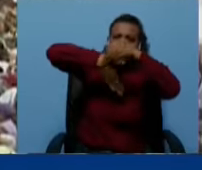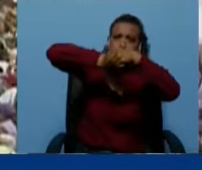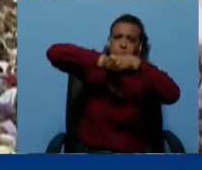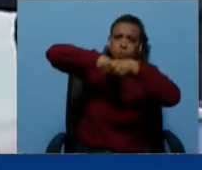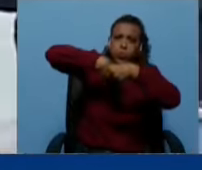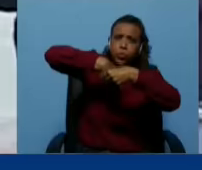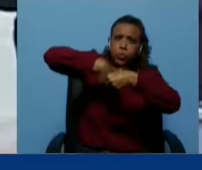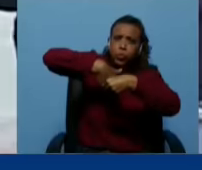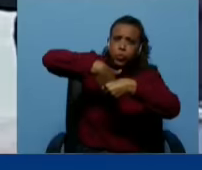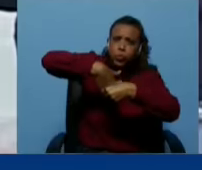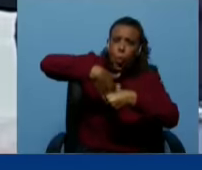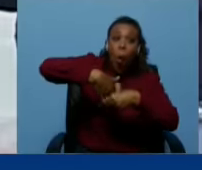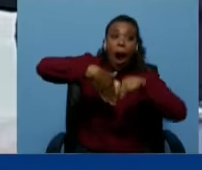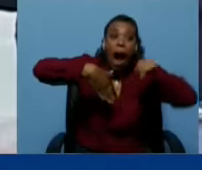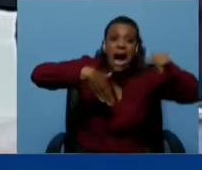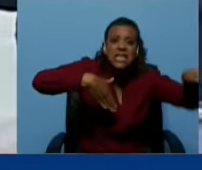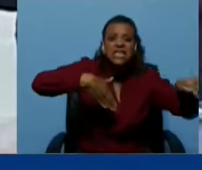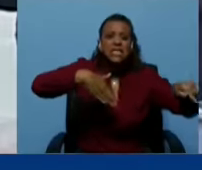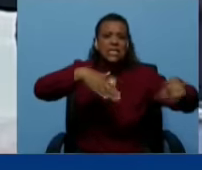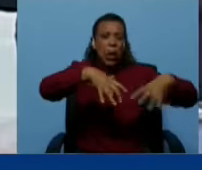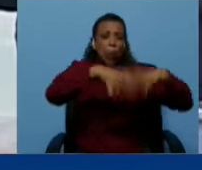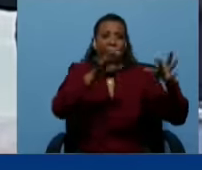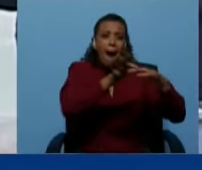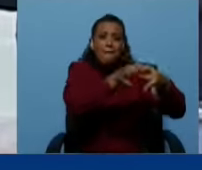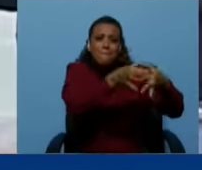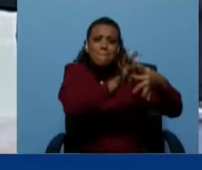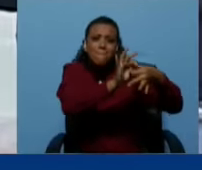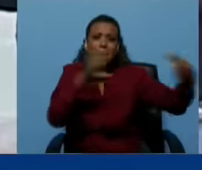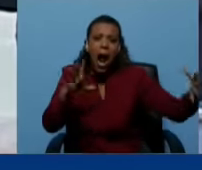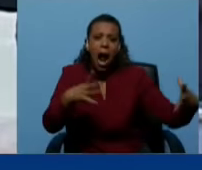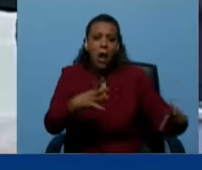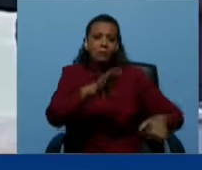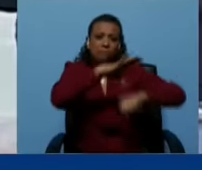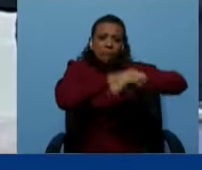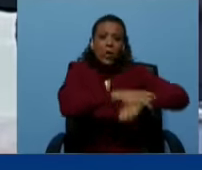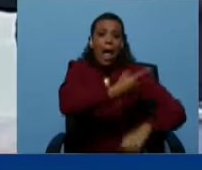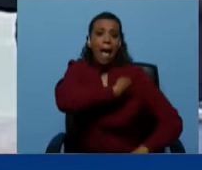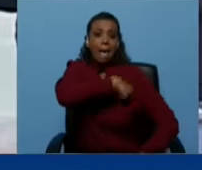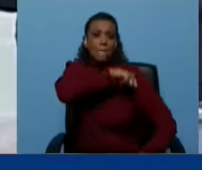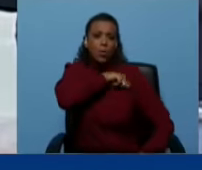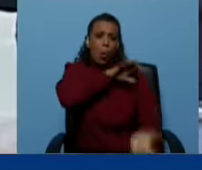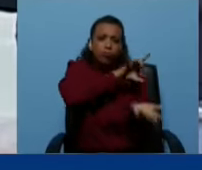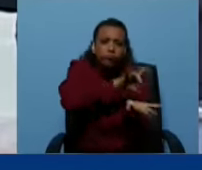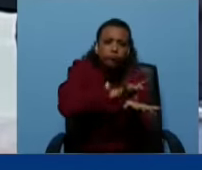que rompió el espinazo del ejército colonialista español